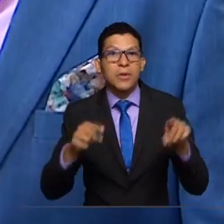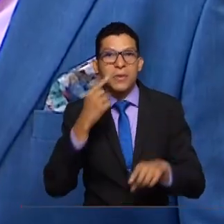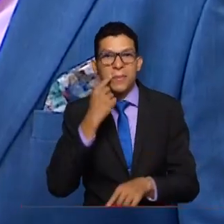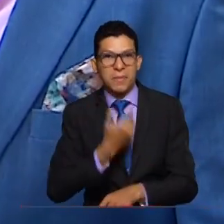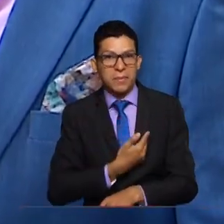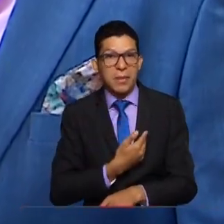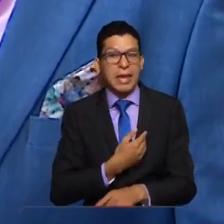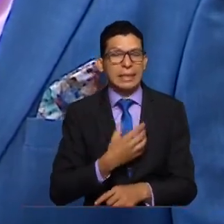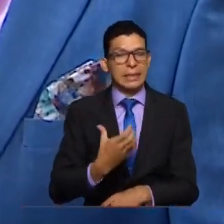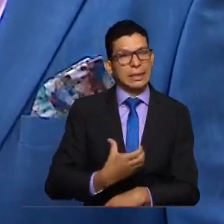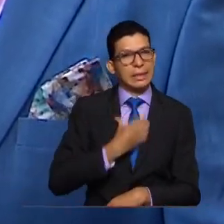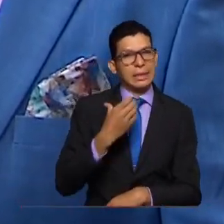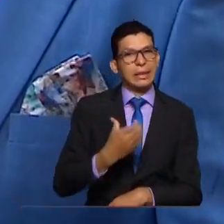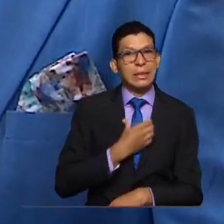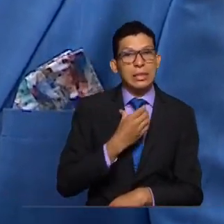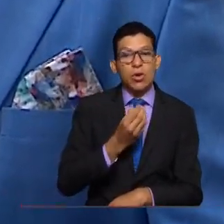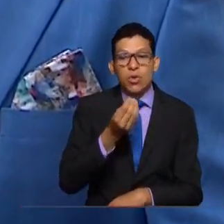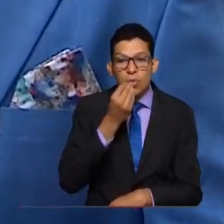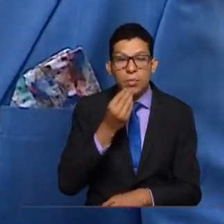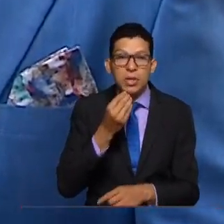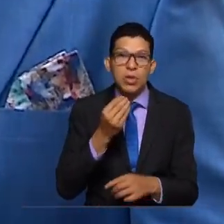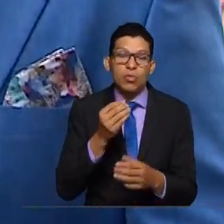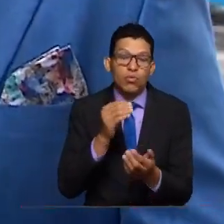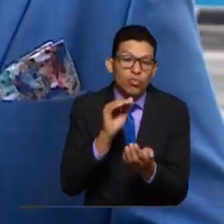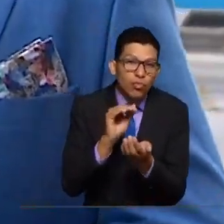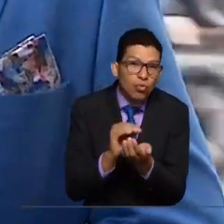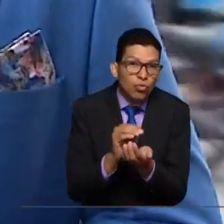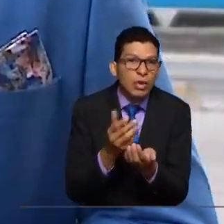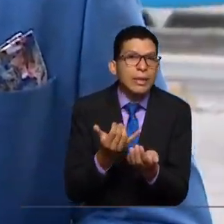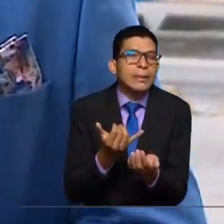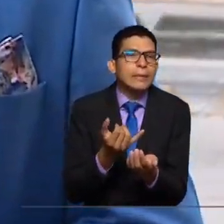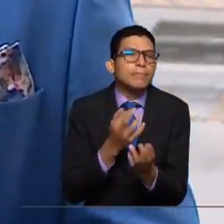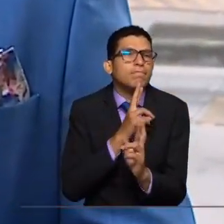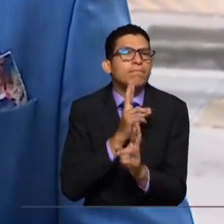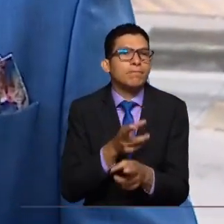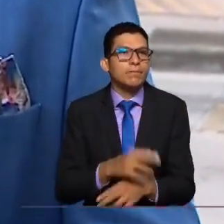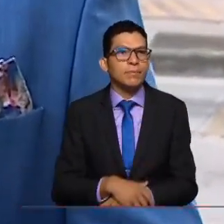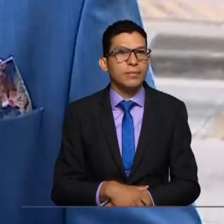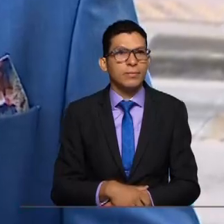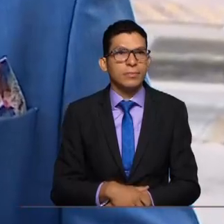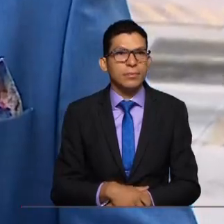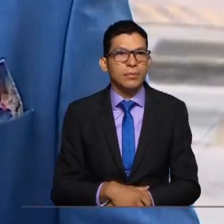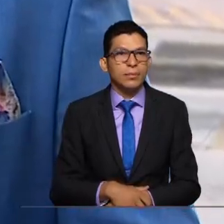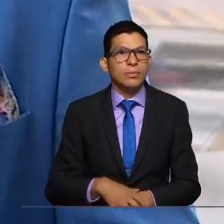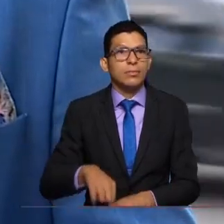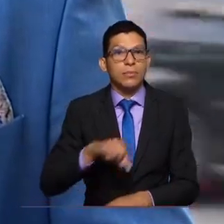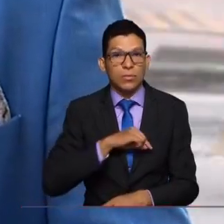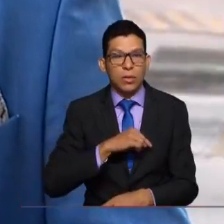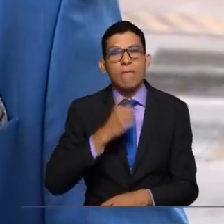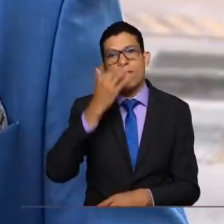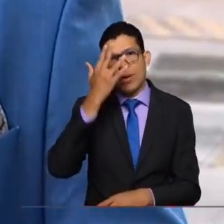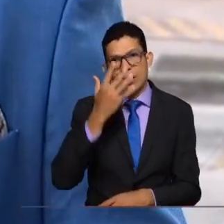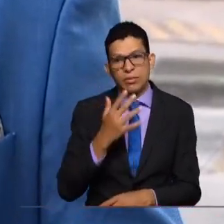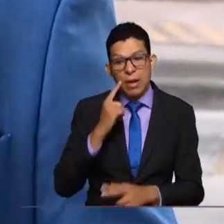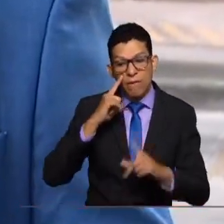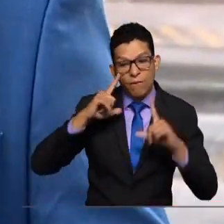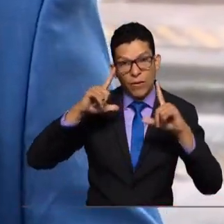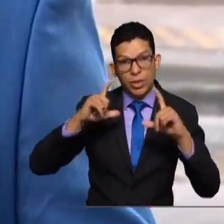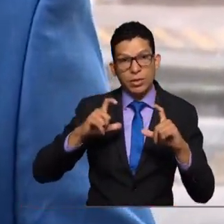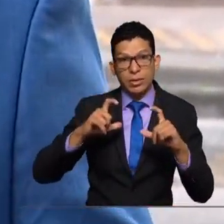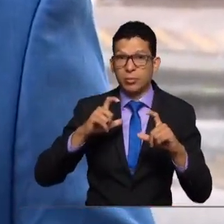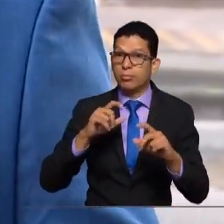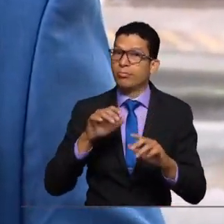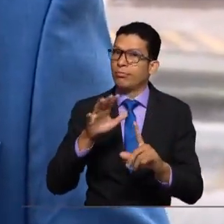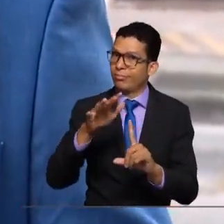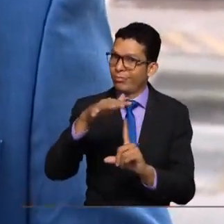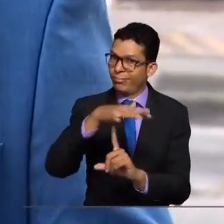se están quejando porque la razón es muy poca que responder allí bueno se movilizó por redes sociales una foto pero tengo que